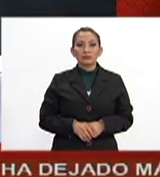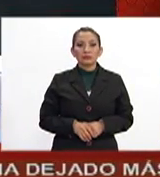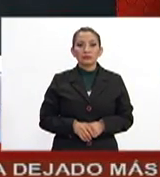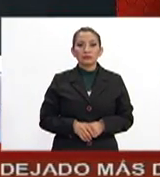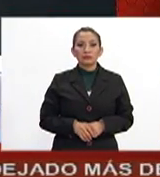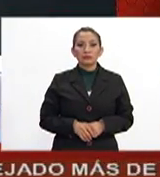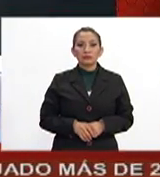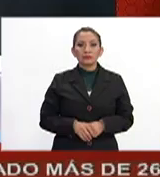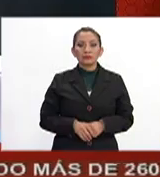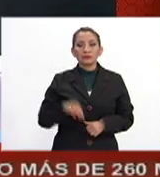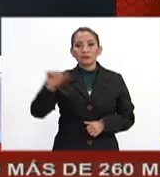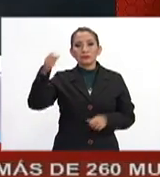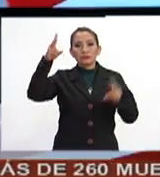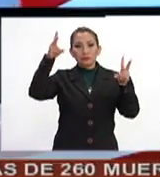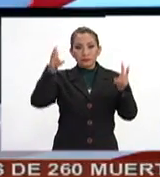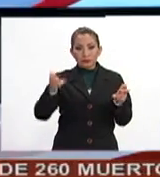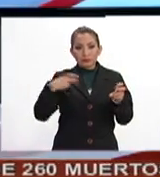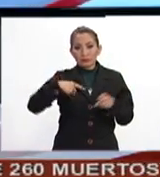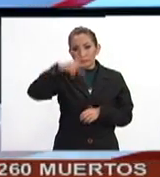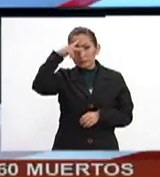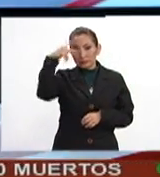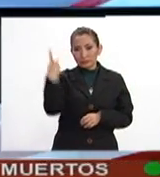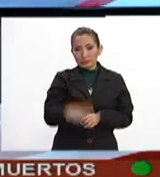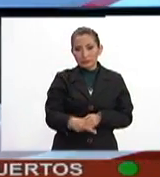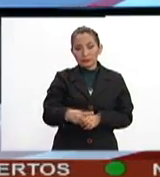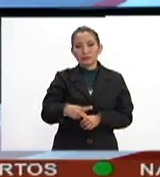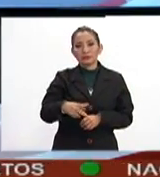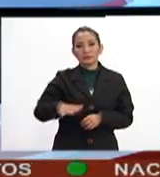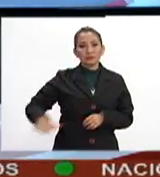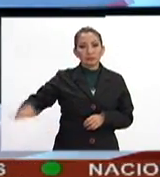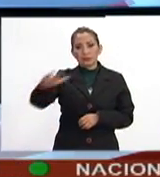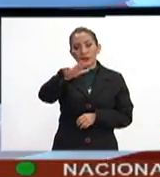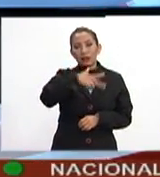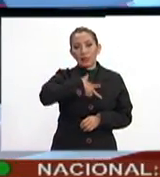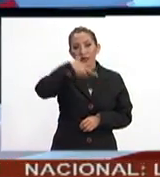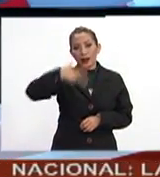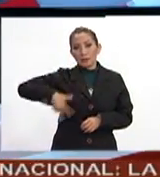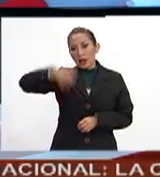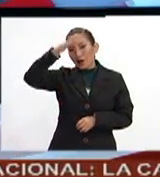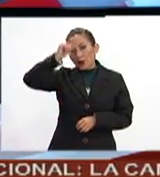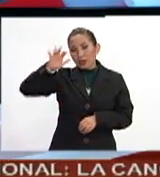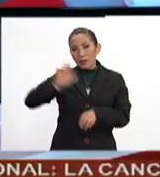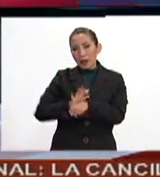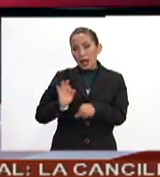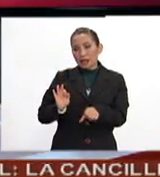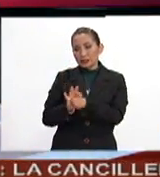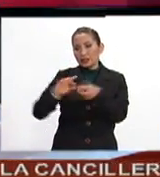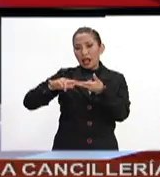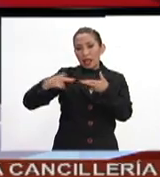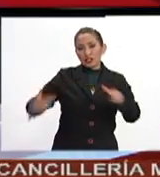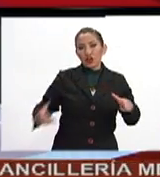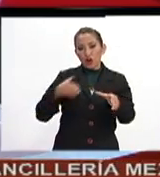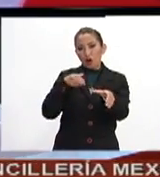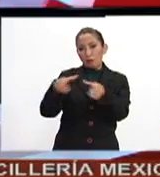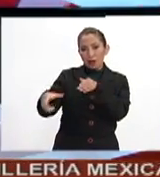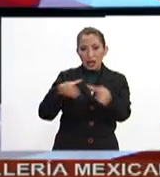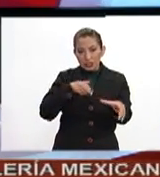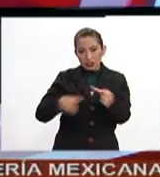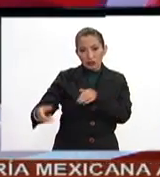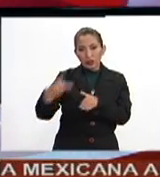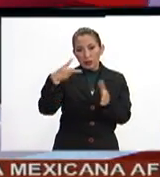Y bueno, pues vámonos a otros temas. En México y Dinamarca acordaron reforzar sus lazos comerciales que